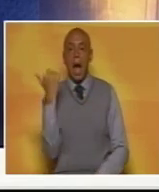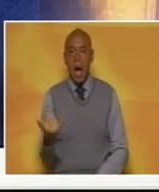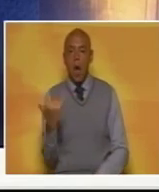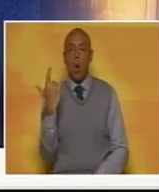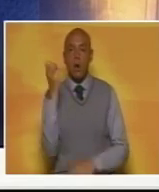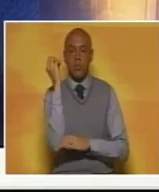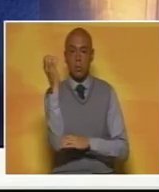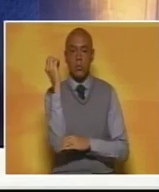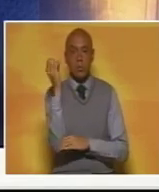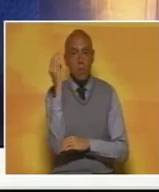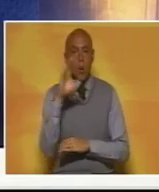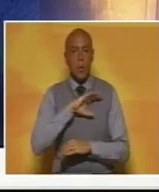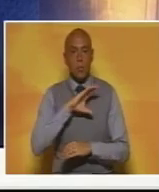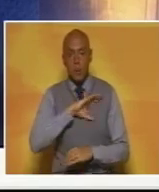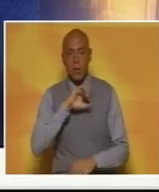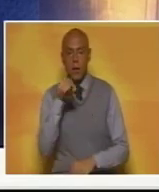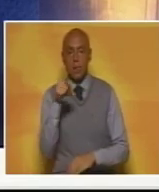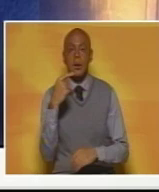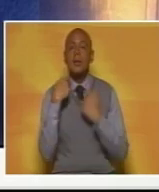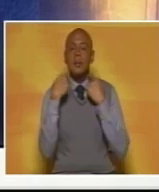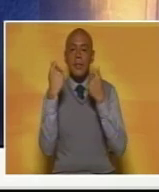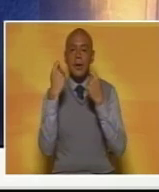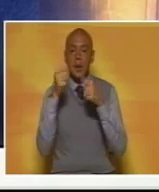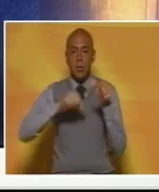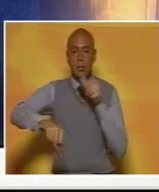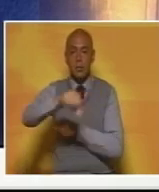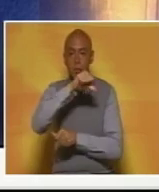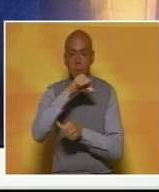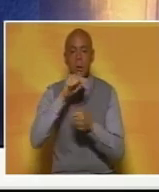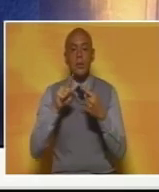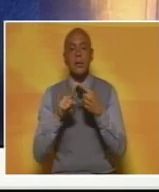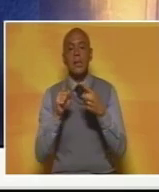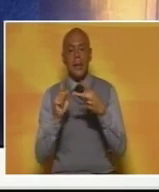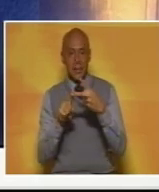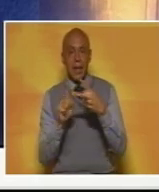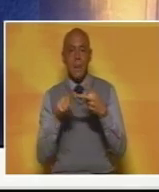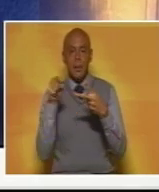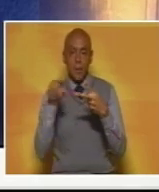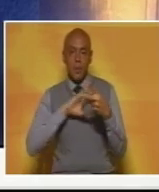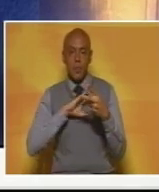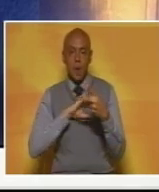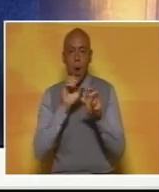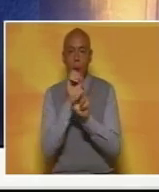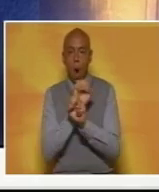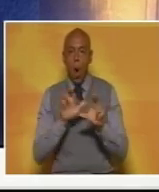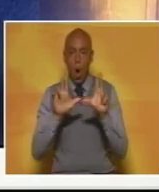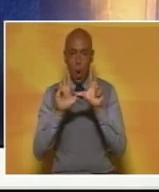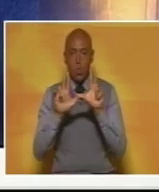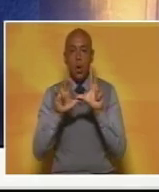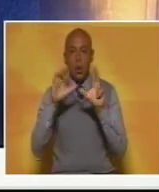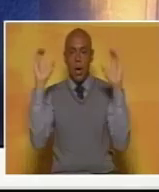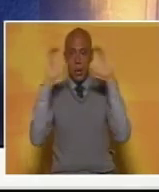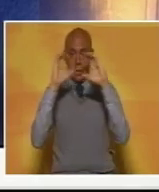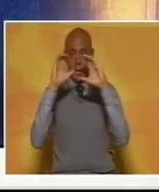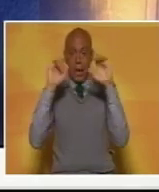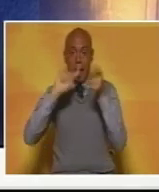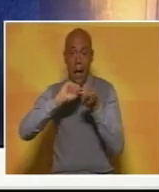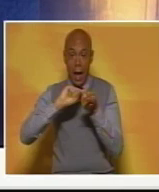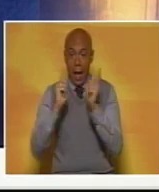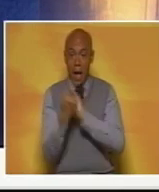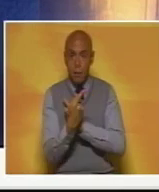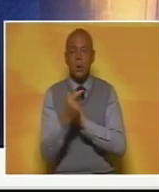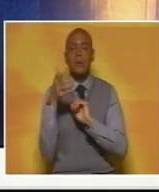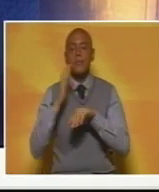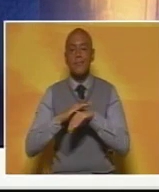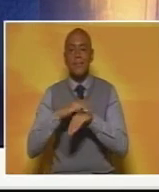líderes del Foro de Cooperación Económica Asia-Pacífico ni la Conferencia de las Naciones Unidas sobre el Cambio Climático. Esto debido a